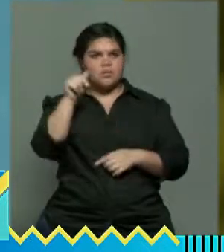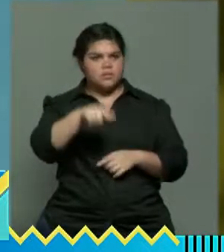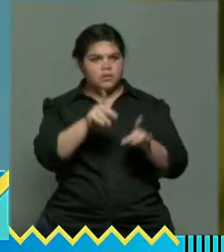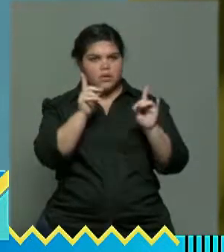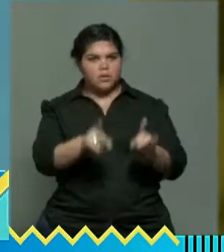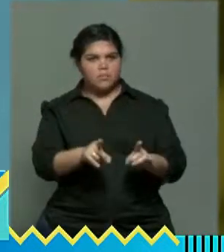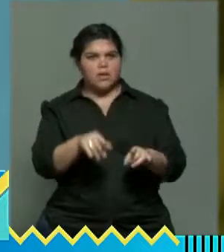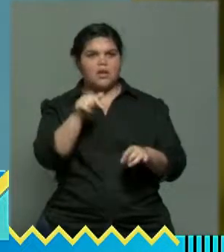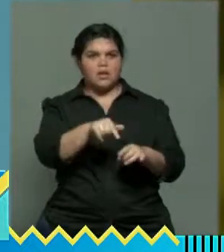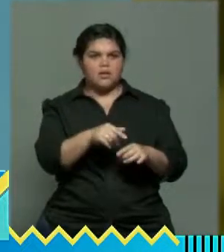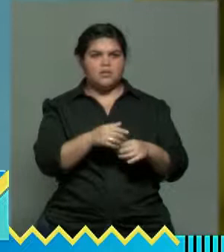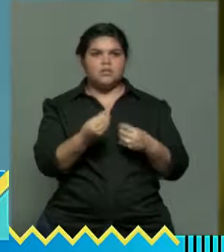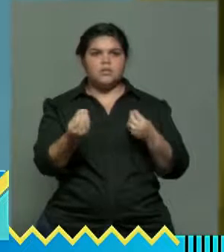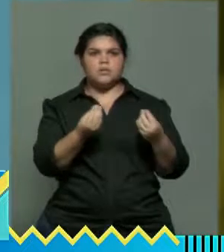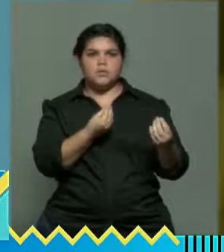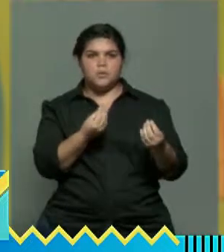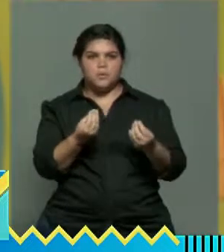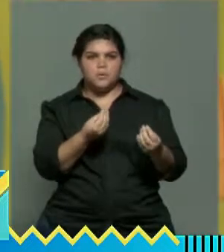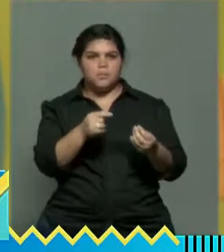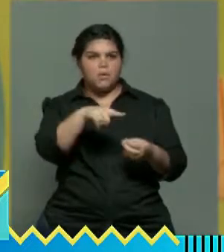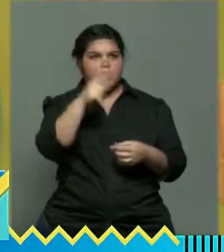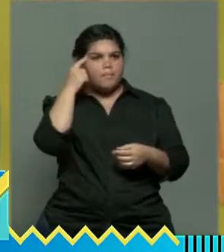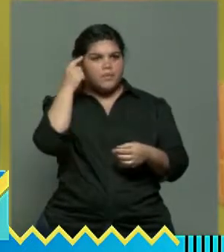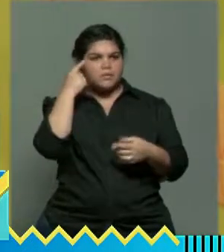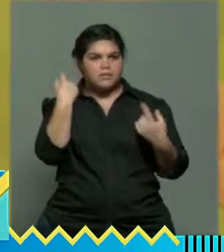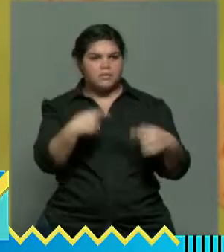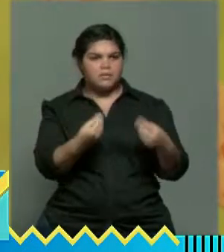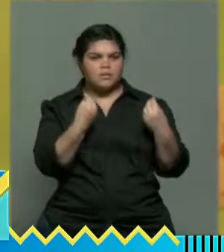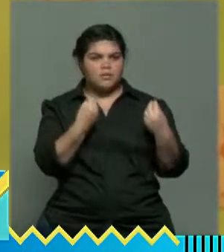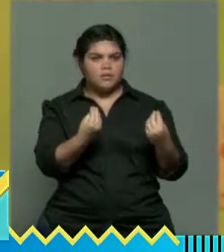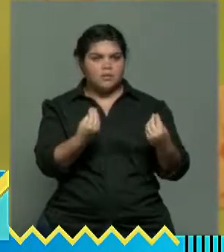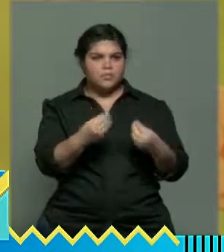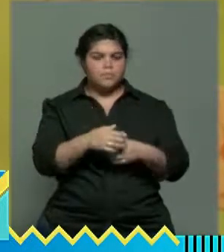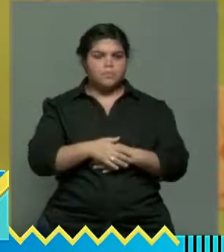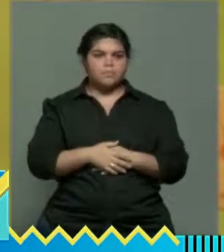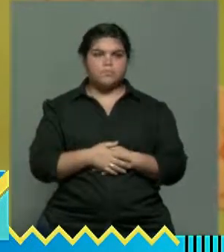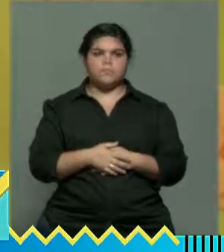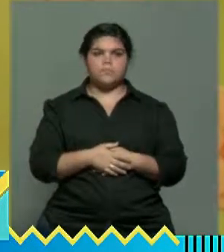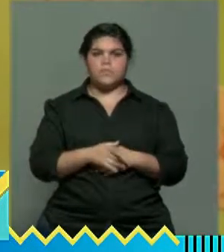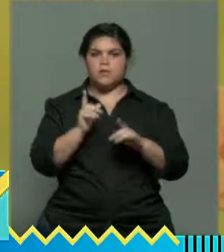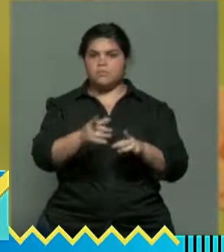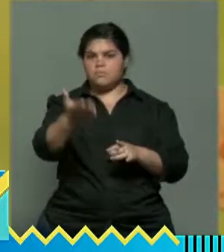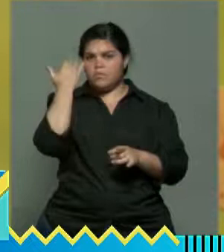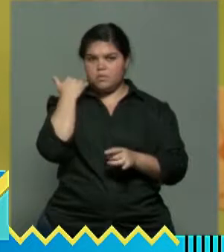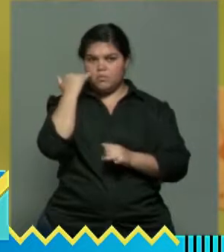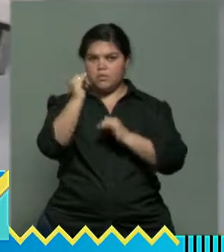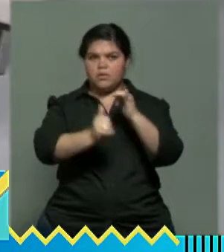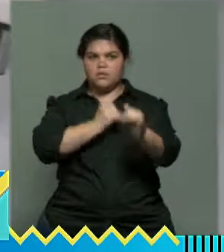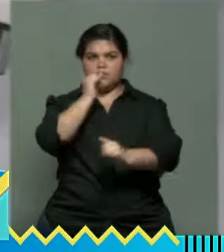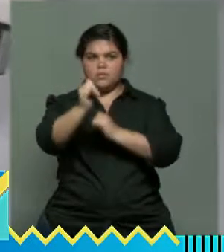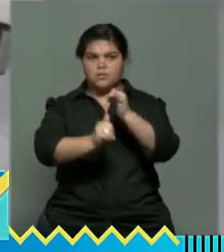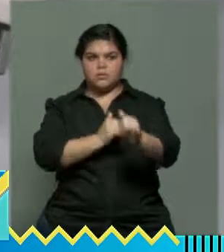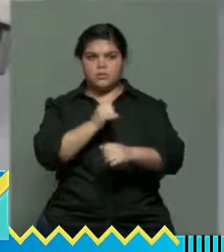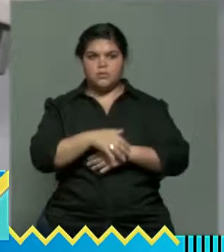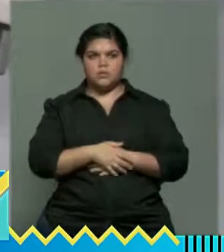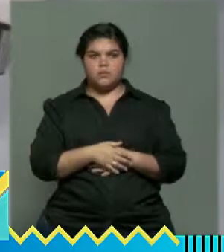como provincial? ¿Qué pensás? Mira, yo creo que es un poco, digamos, lo que se decía anteriormente. Yo creo que, digamos, yo